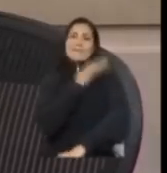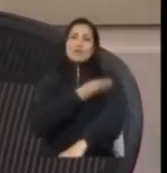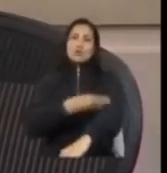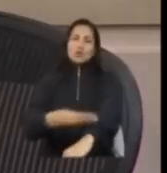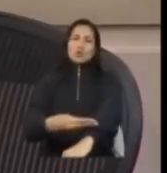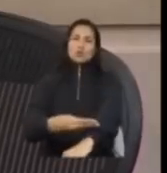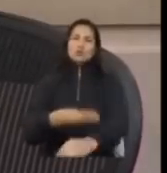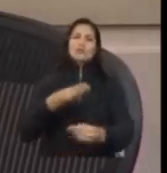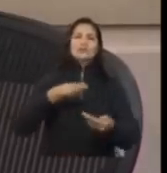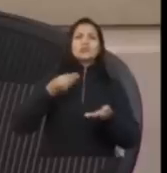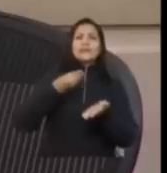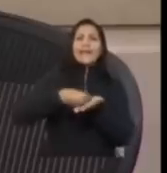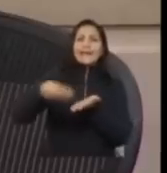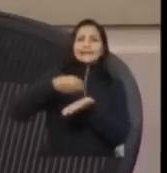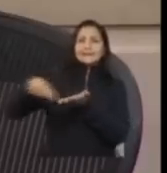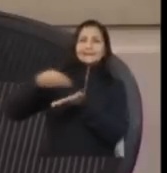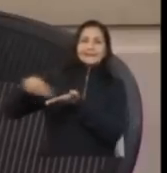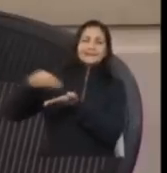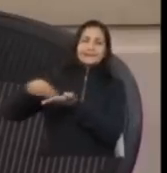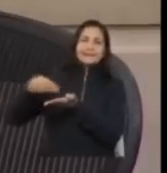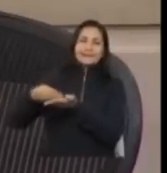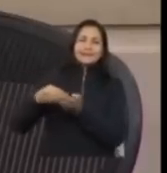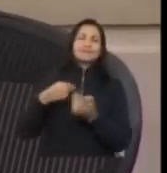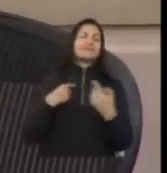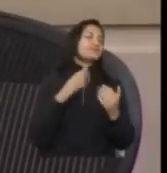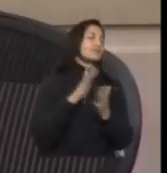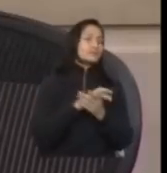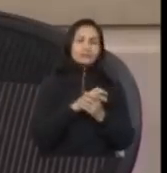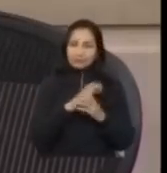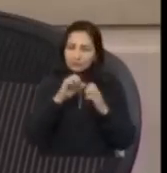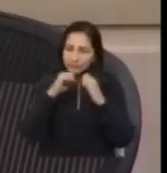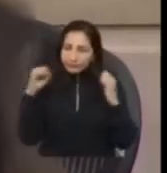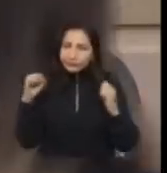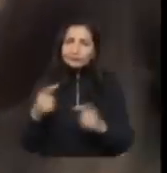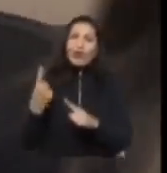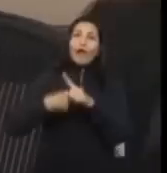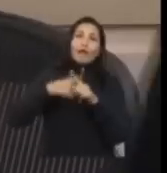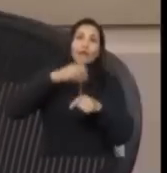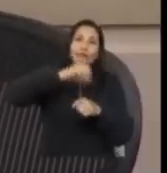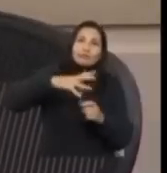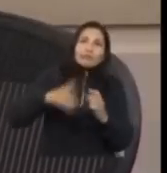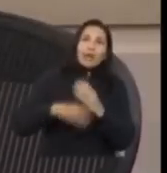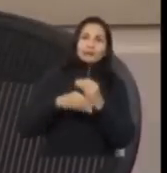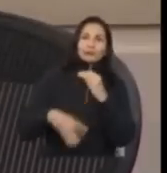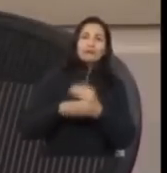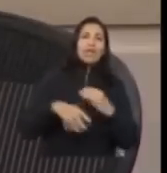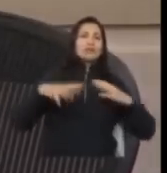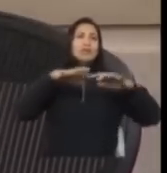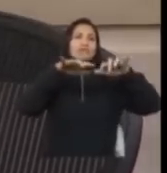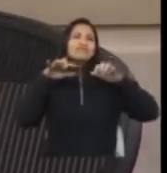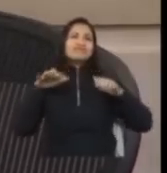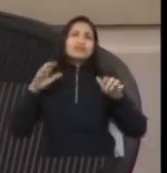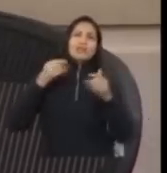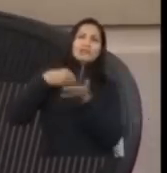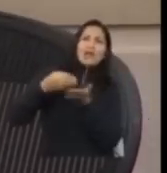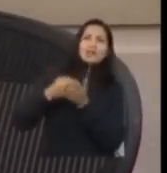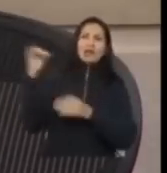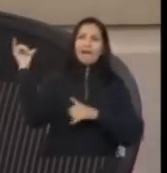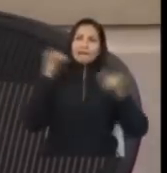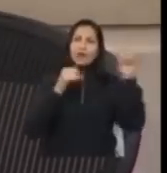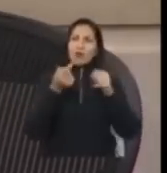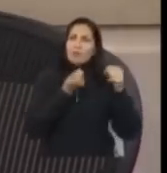pesos los gastos, y lo que hemos encontrado es más arrendamientos, gastos en eventos, gastos en